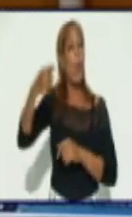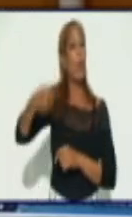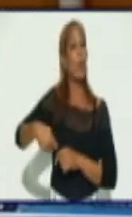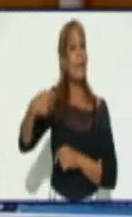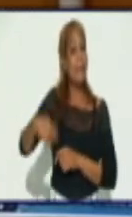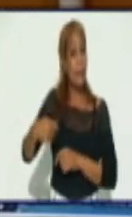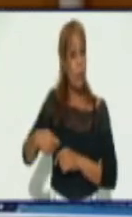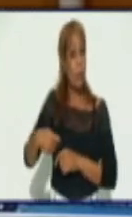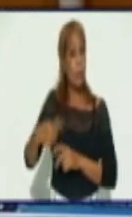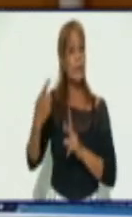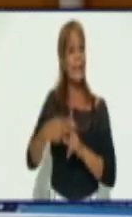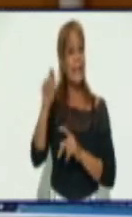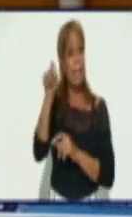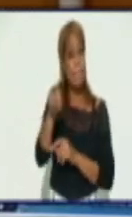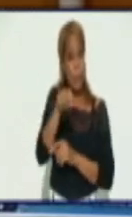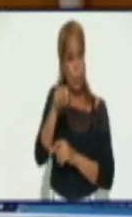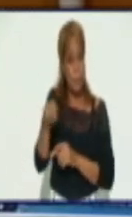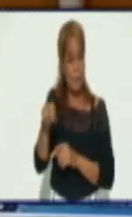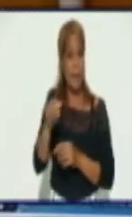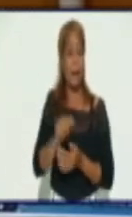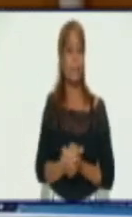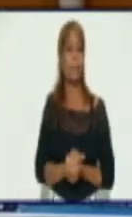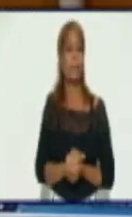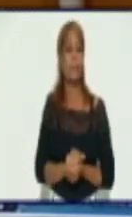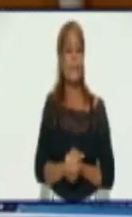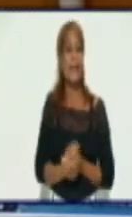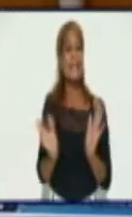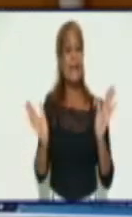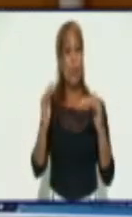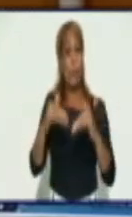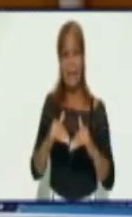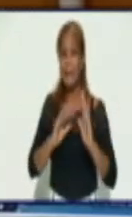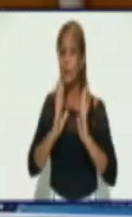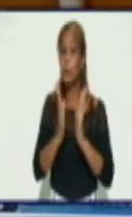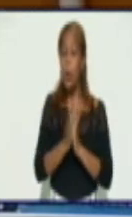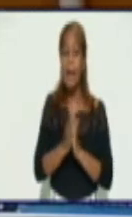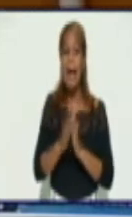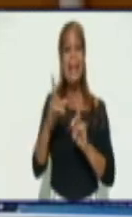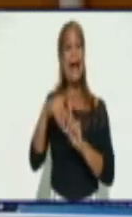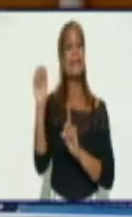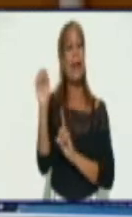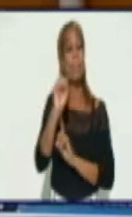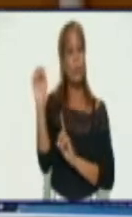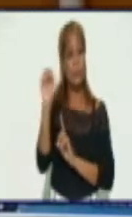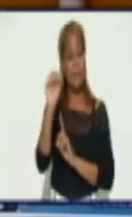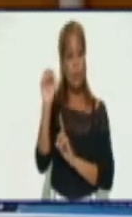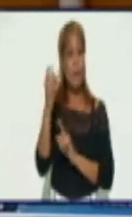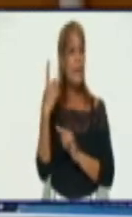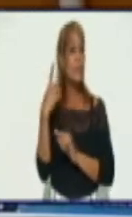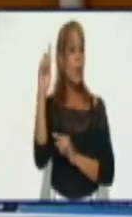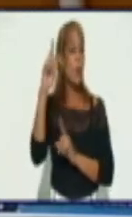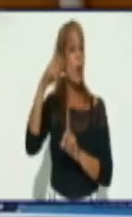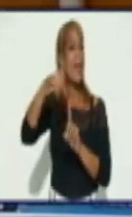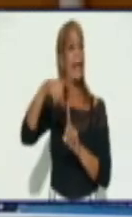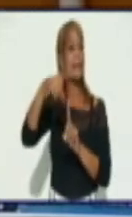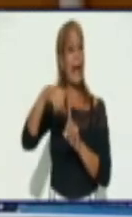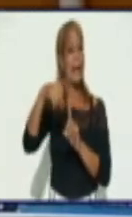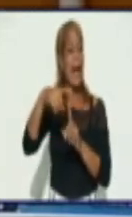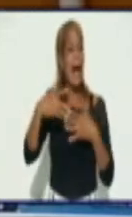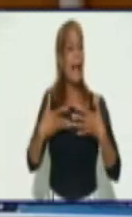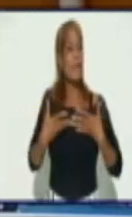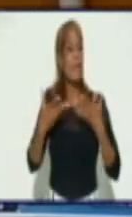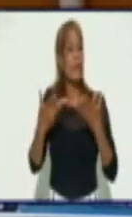se suspenden todas las transportaciones y sólo se le dará cobertura a las que forman parte de las tareas propias del enfrentamiento a la